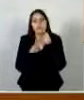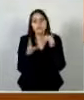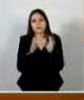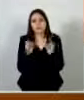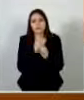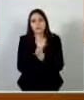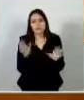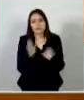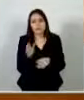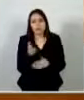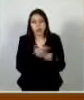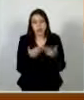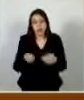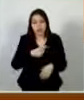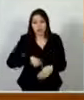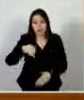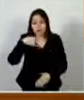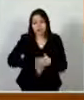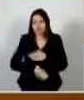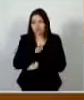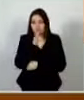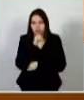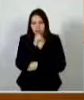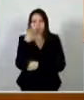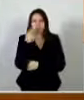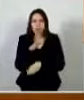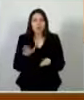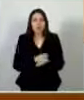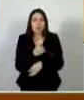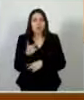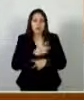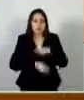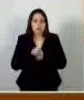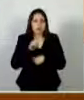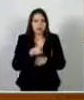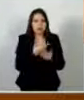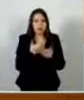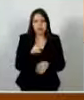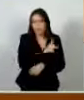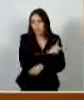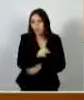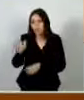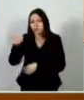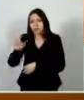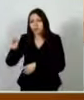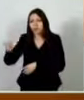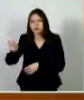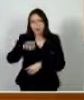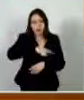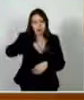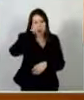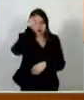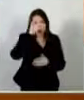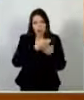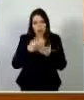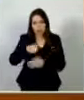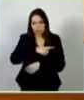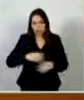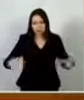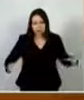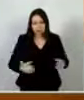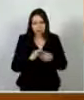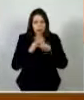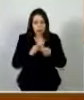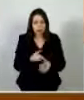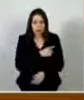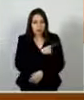podemos ir al fondo, pero sí a la forma. Y creo que aquí coincidimos todos y creo que hoy debemos de salir unidos, porque el llamado que nos han hecho en